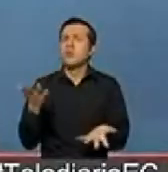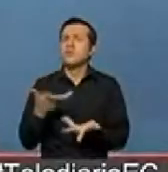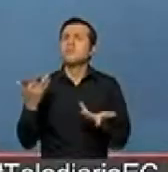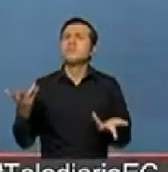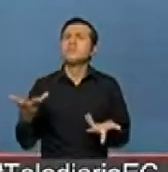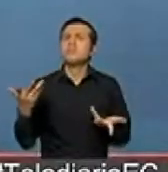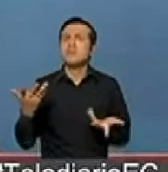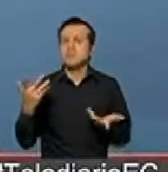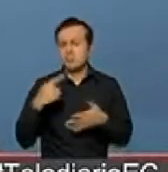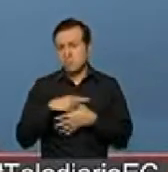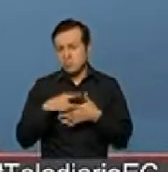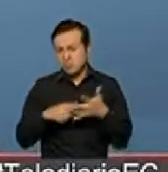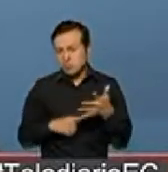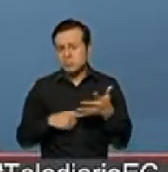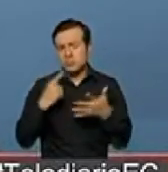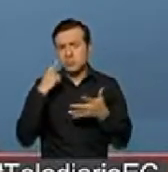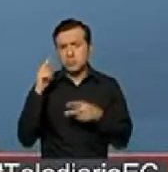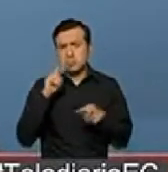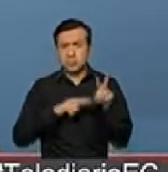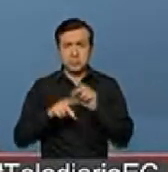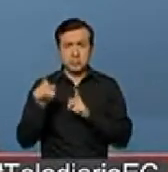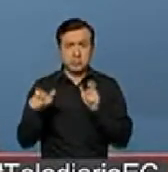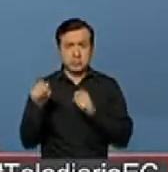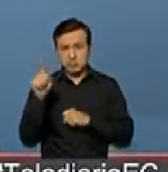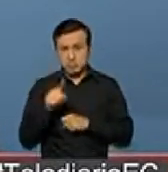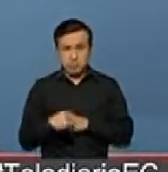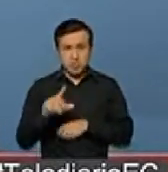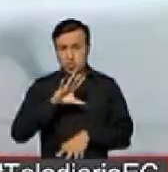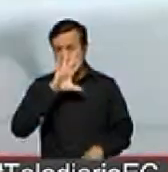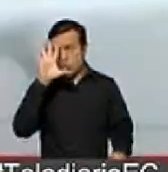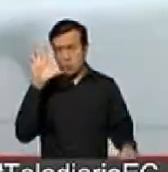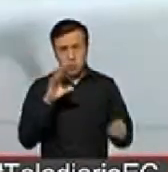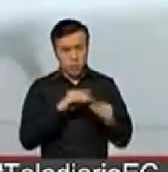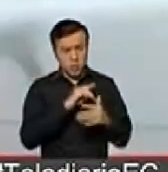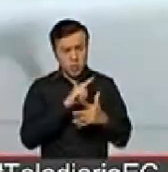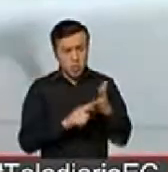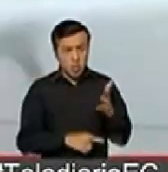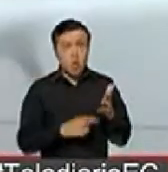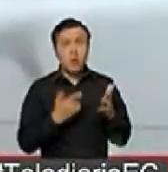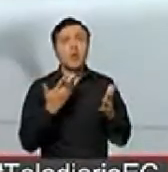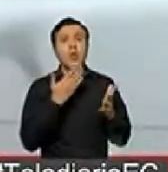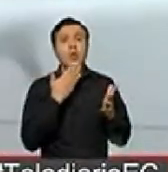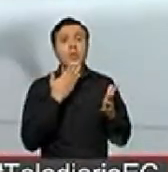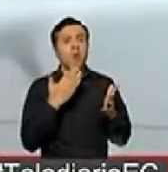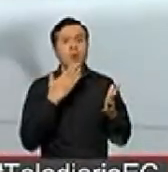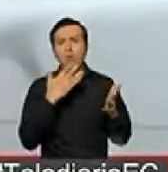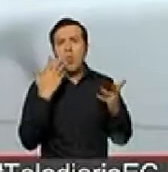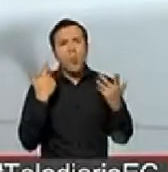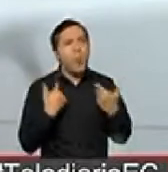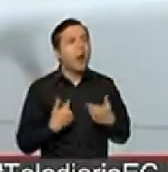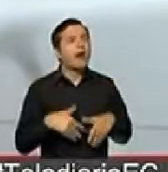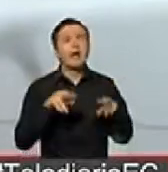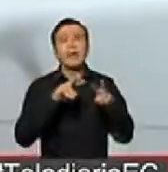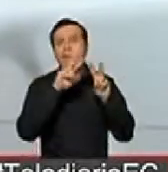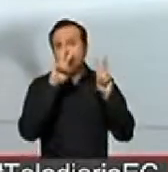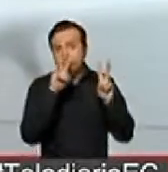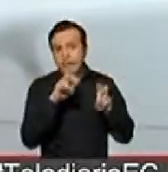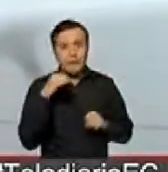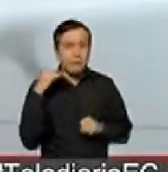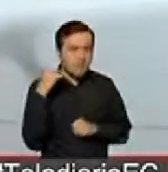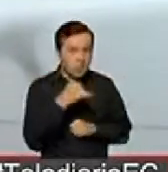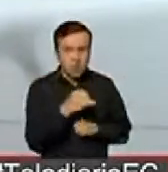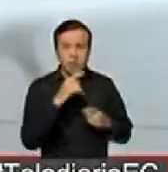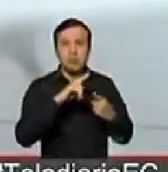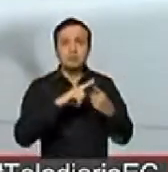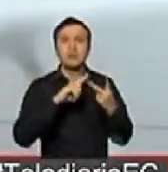en esta lista pues para poner a estas personas? Todos aquellos delitos contra la integridad sexual y reproductiva de niños, niñas y adolescentes.